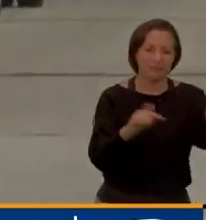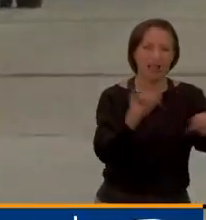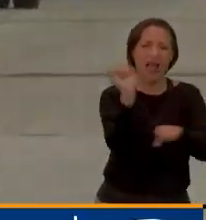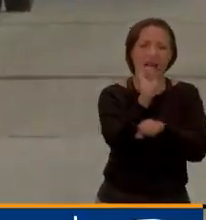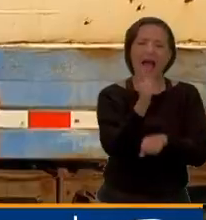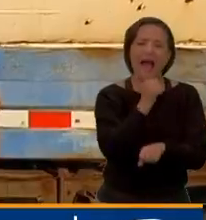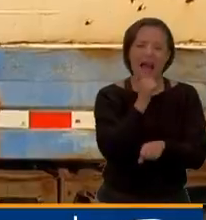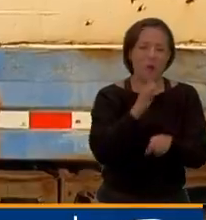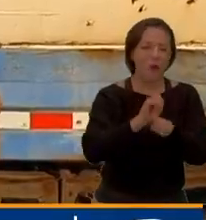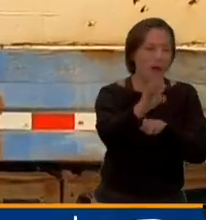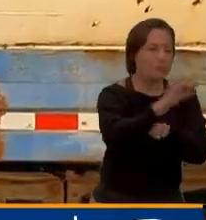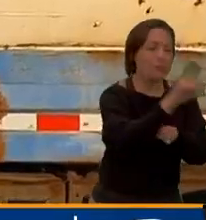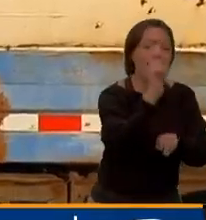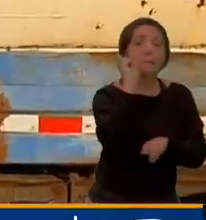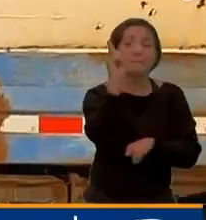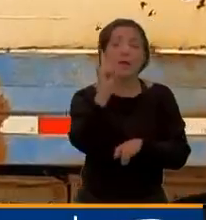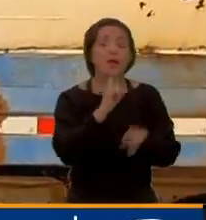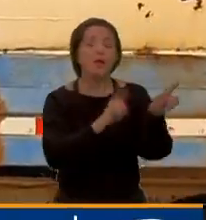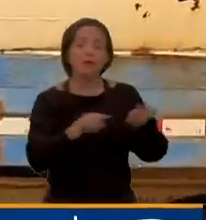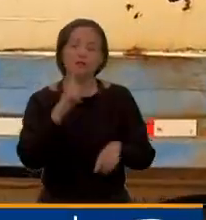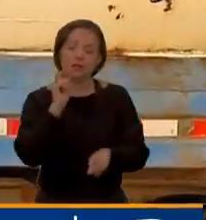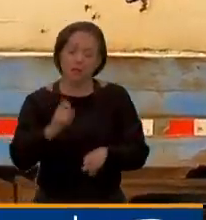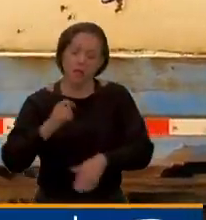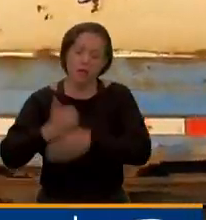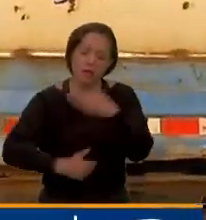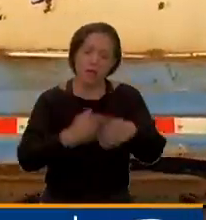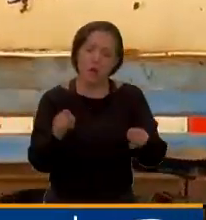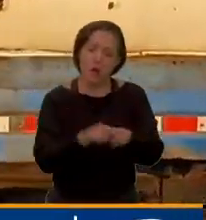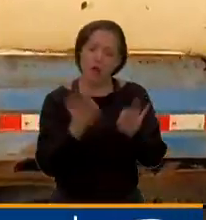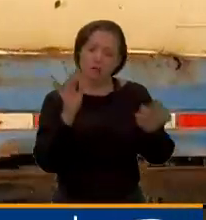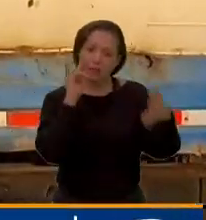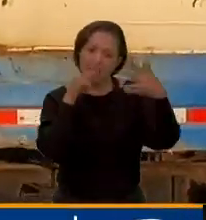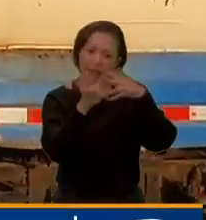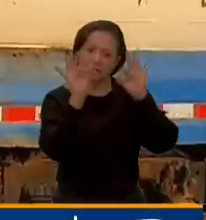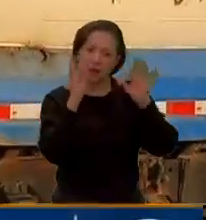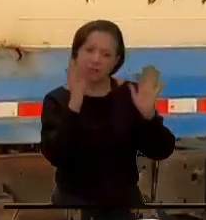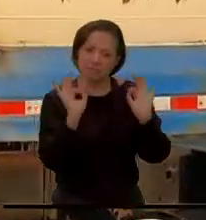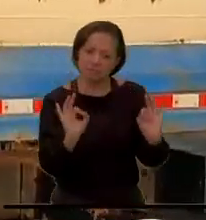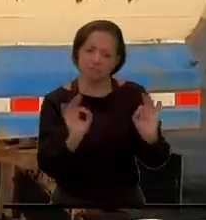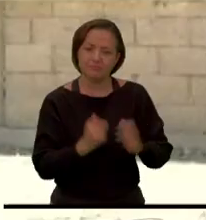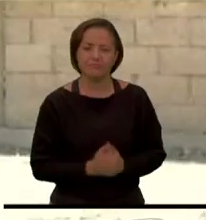embargo, pidieron que los procesos se hagan con mayor transparencia.